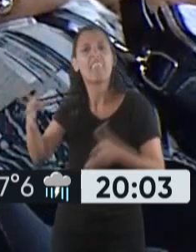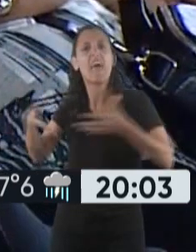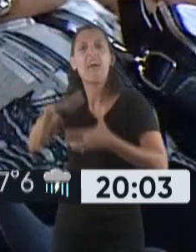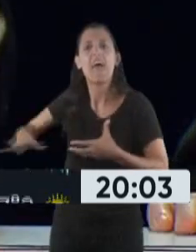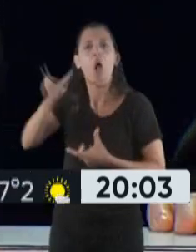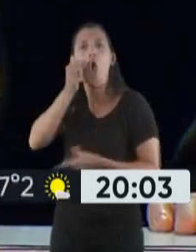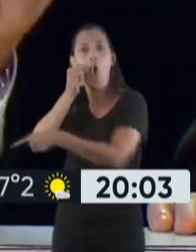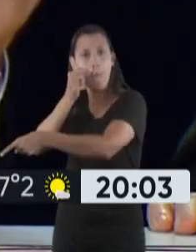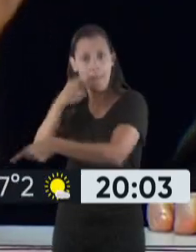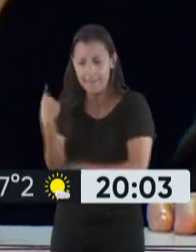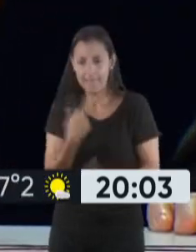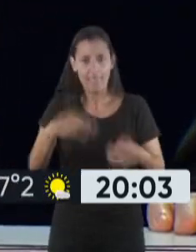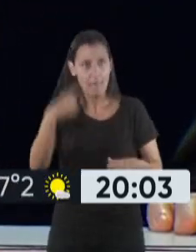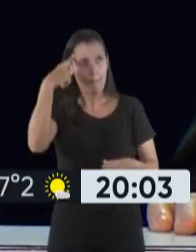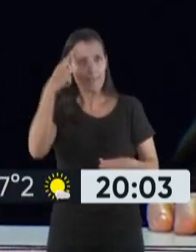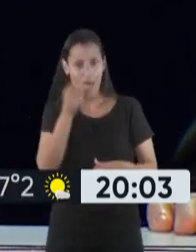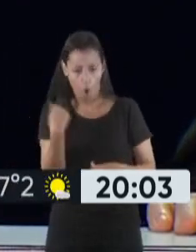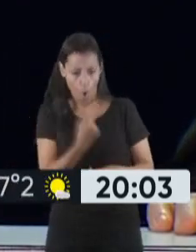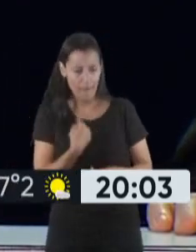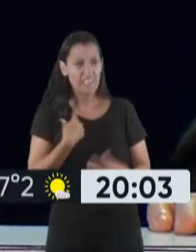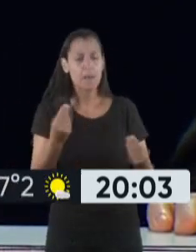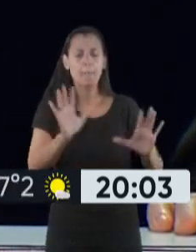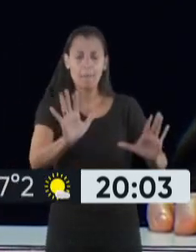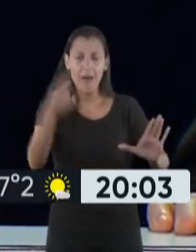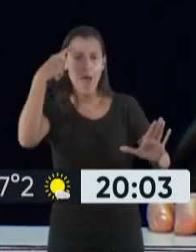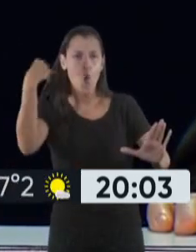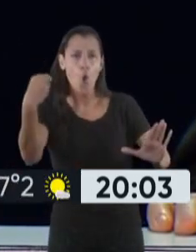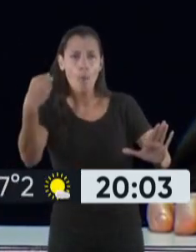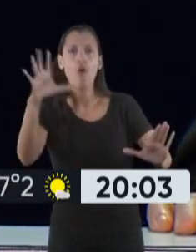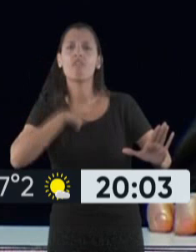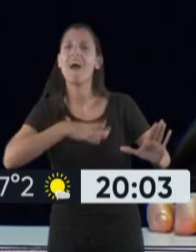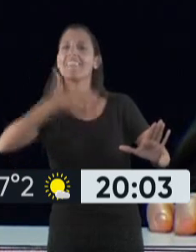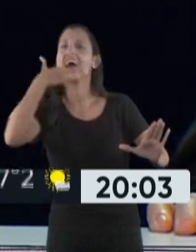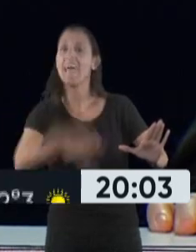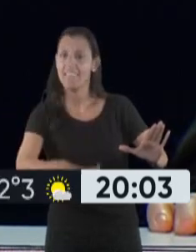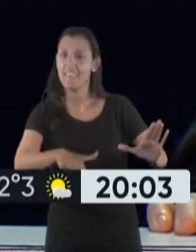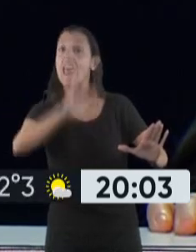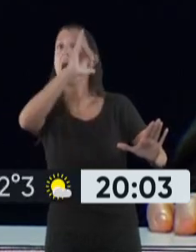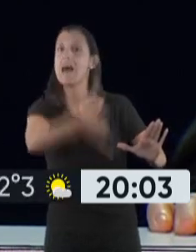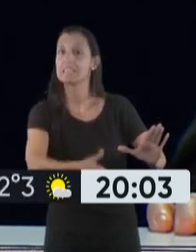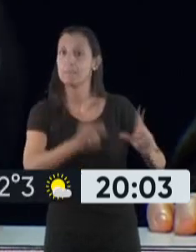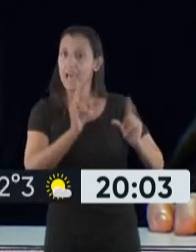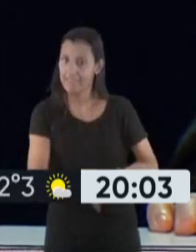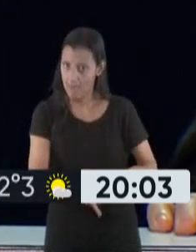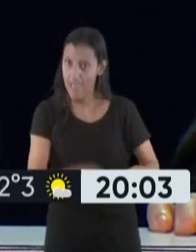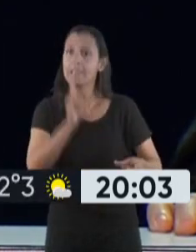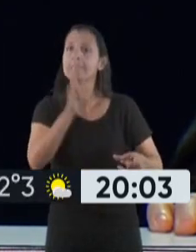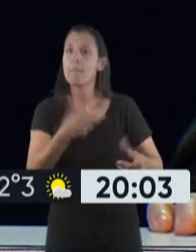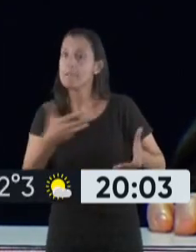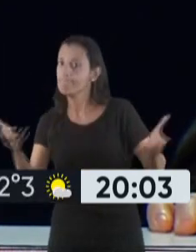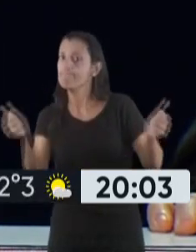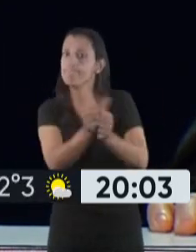que debimos revisar cómo es esto, y entender, y aceptar, y actuar